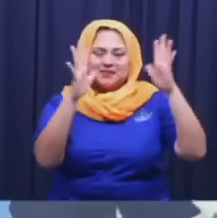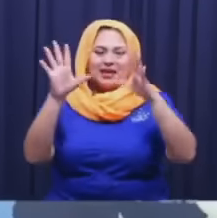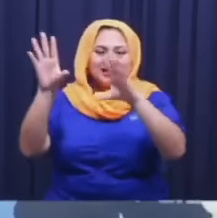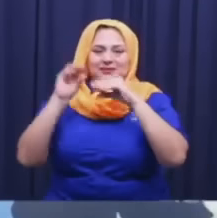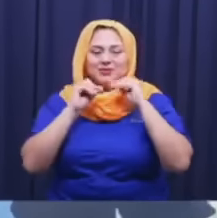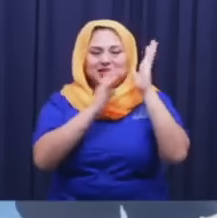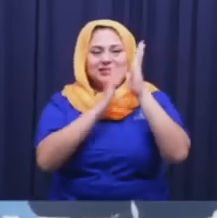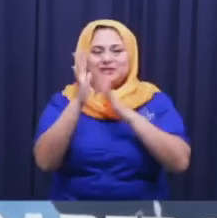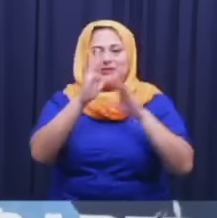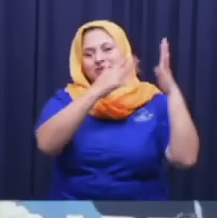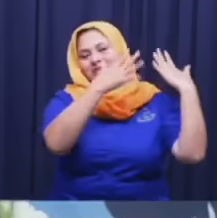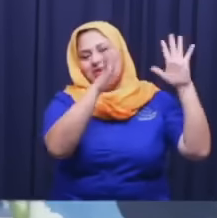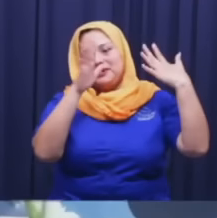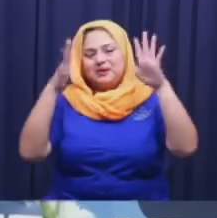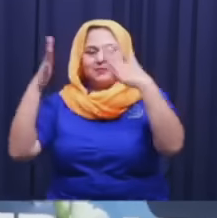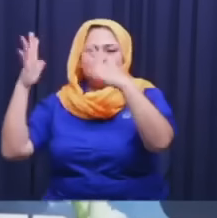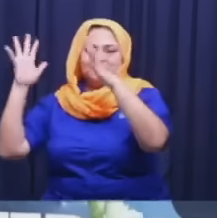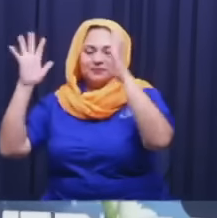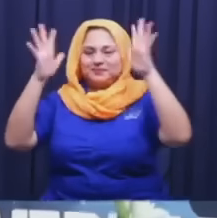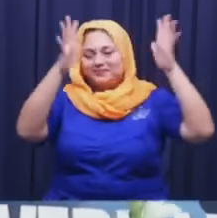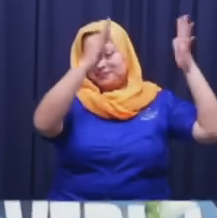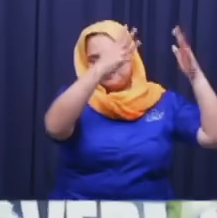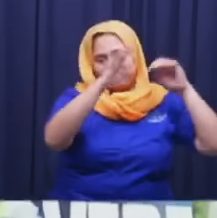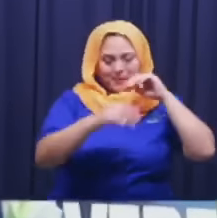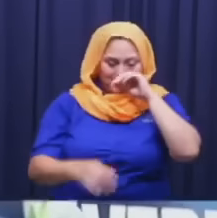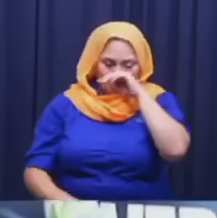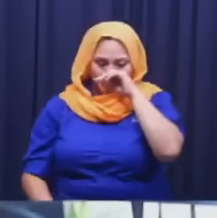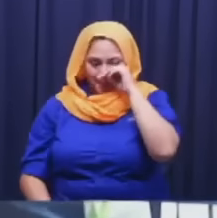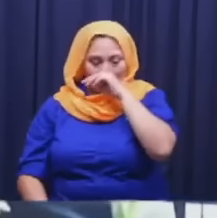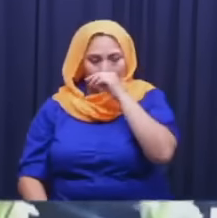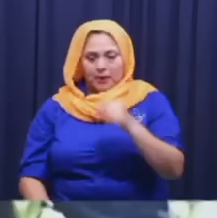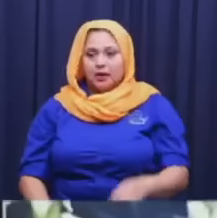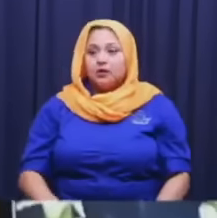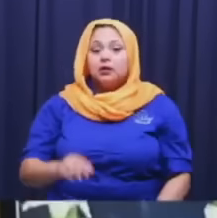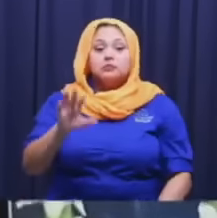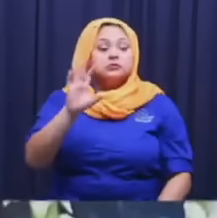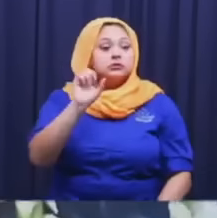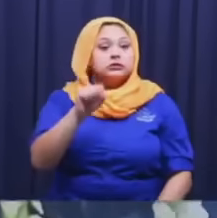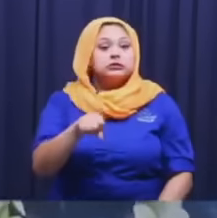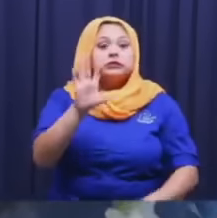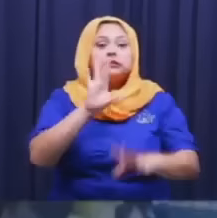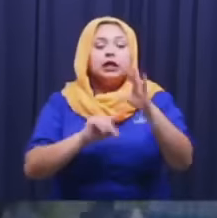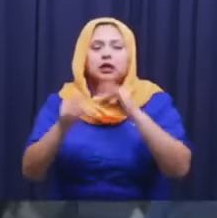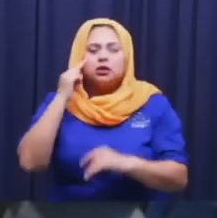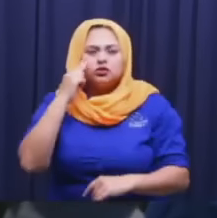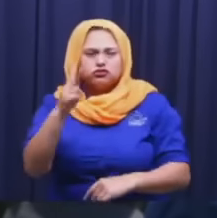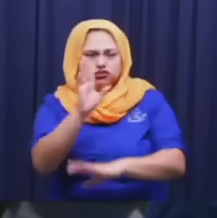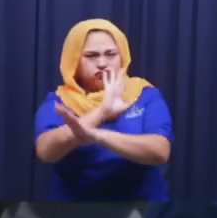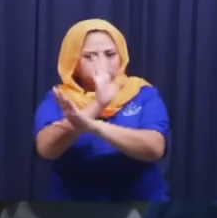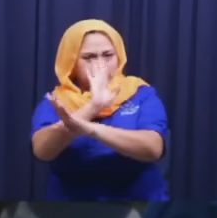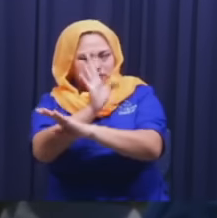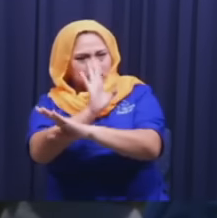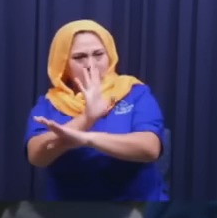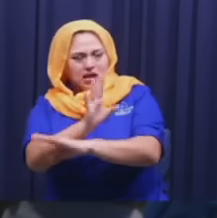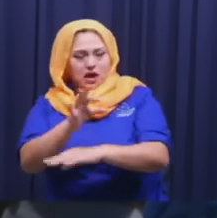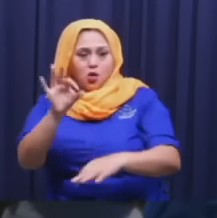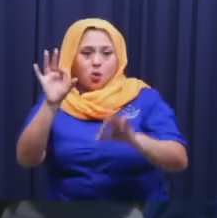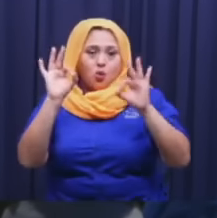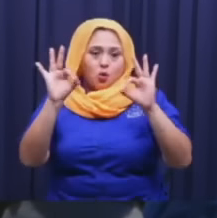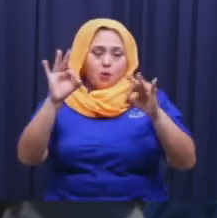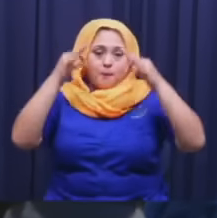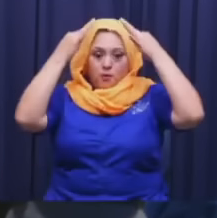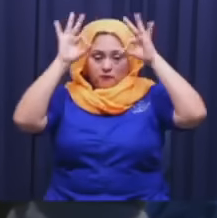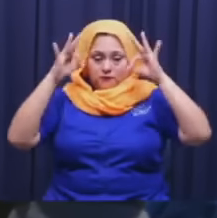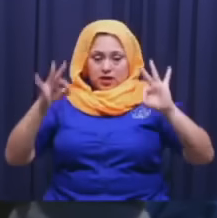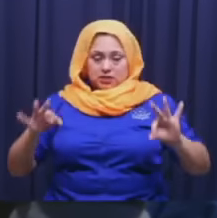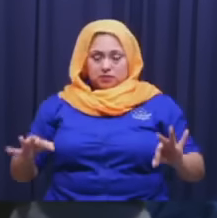favor. De igual manera, si hay alguien que nos está viendo a través de la televisión o de las redes, comuníquese